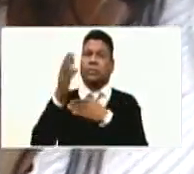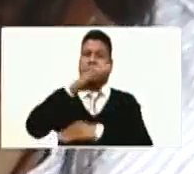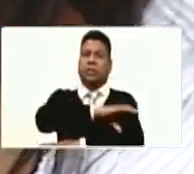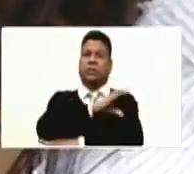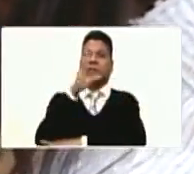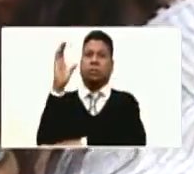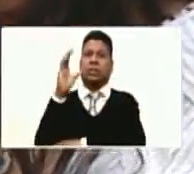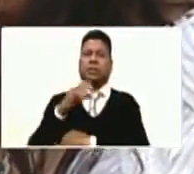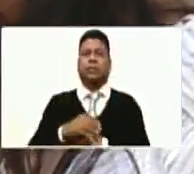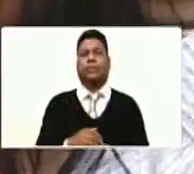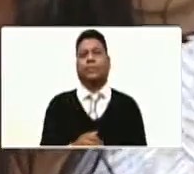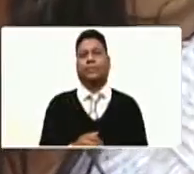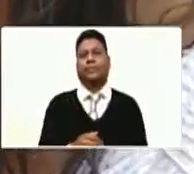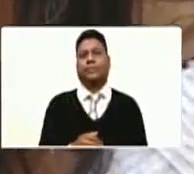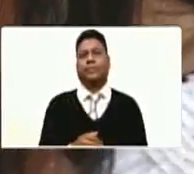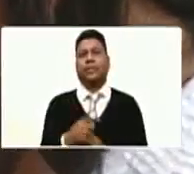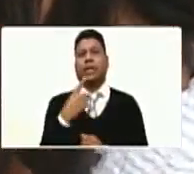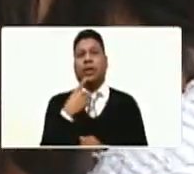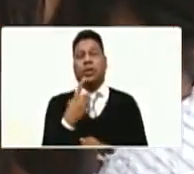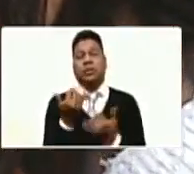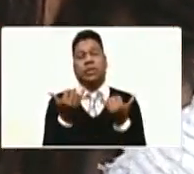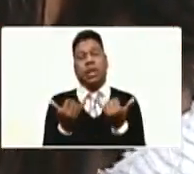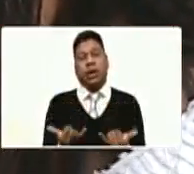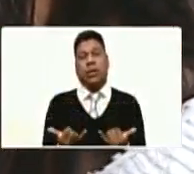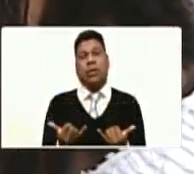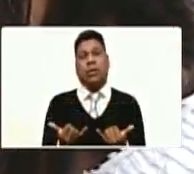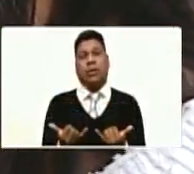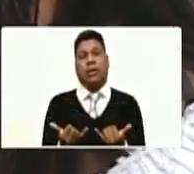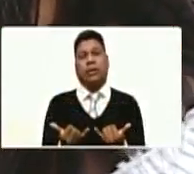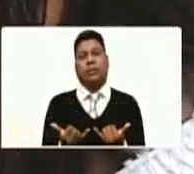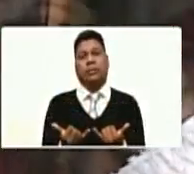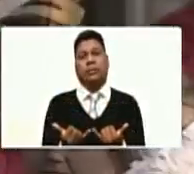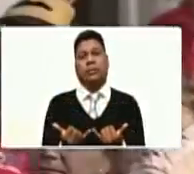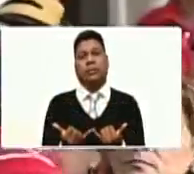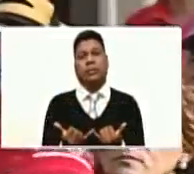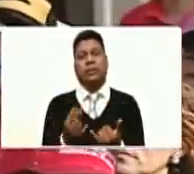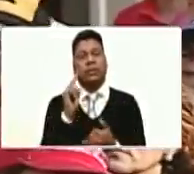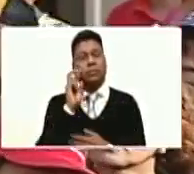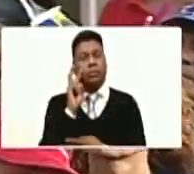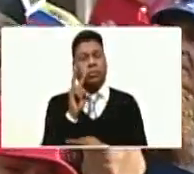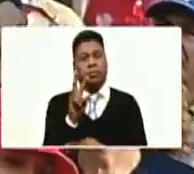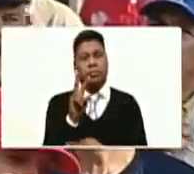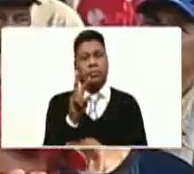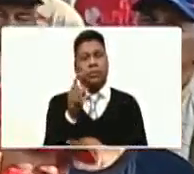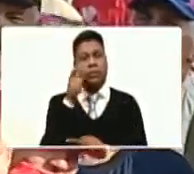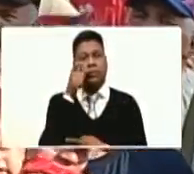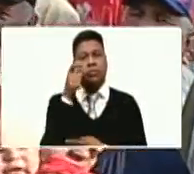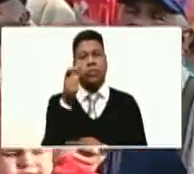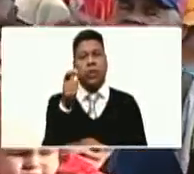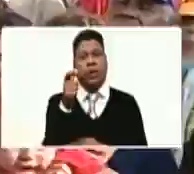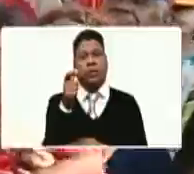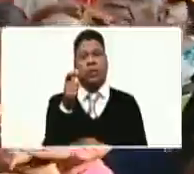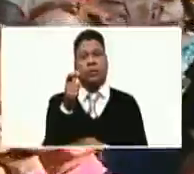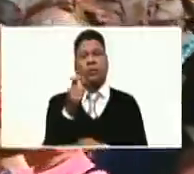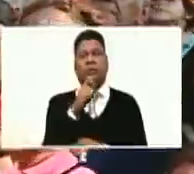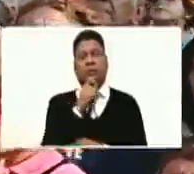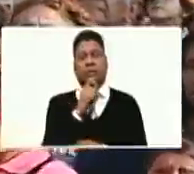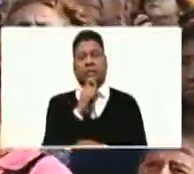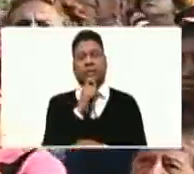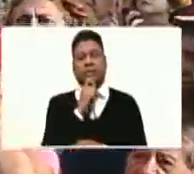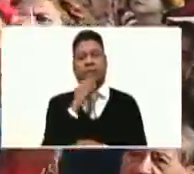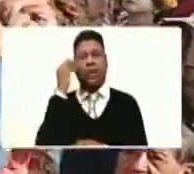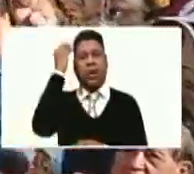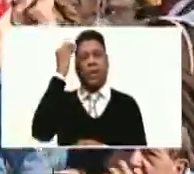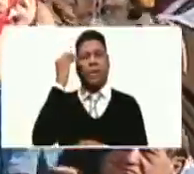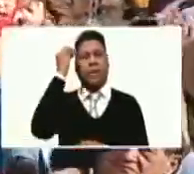se manifiesta en una crisis económica que sin lugar a dudas está afectando al pueblo, ¿cuál es la vigencia de este